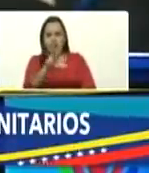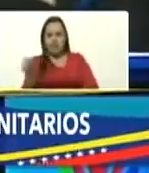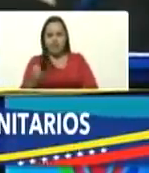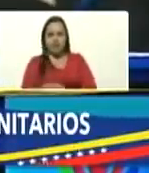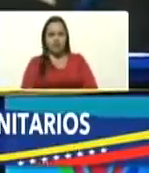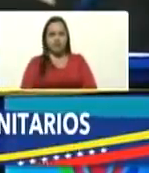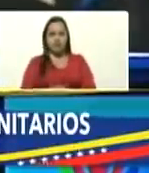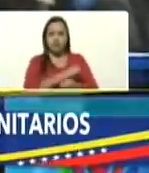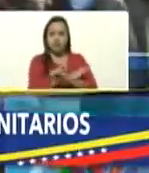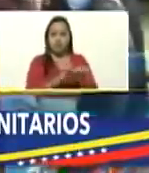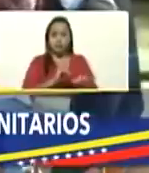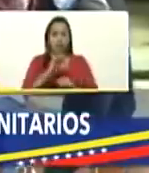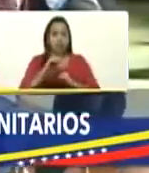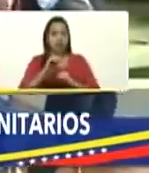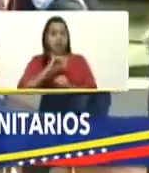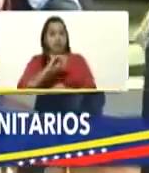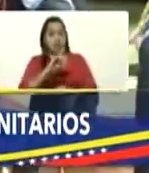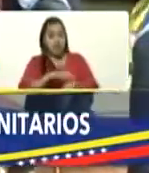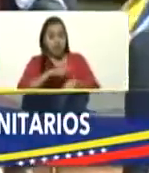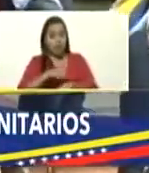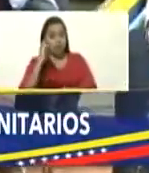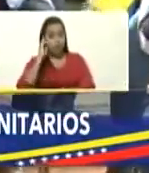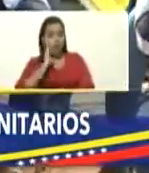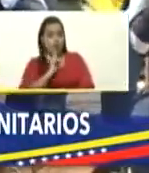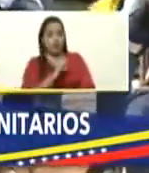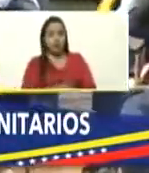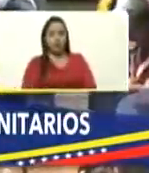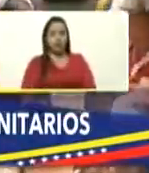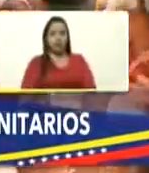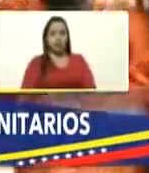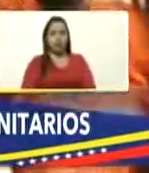el cierre del ciclo bolivariano,